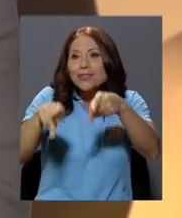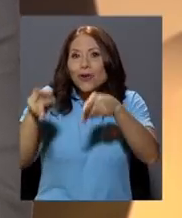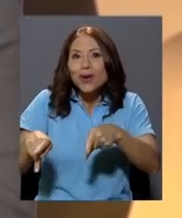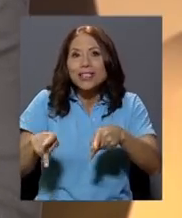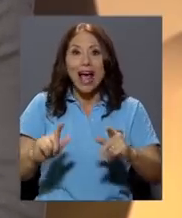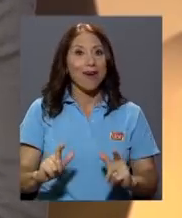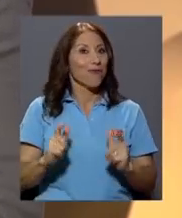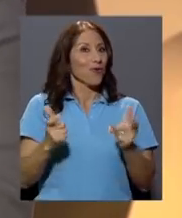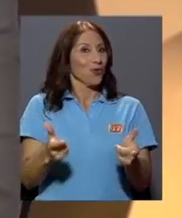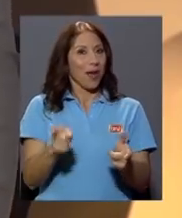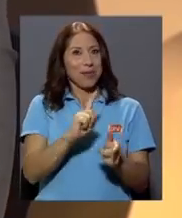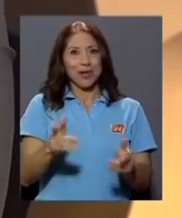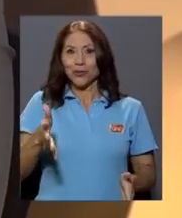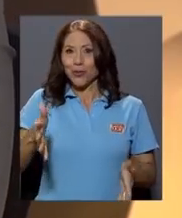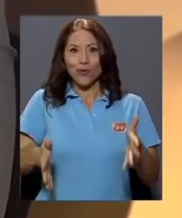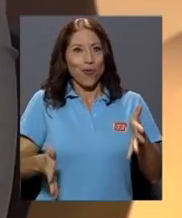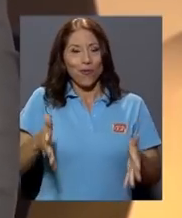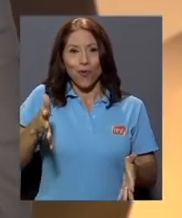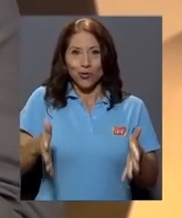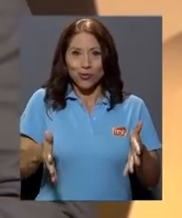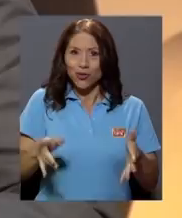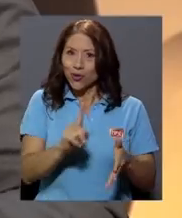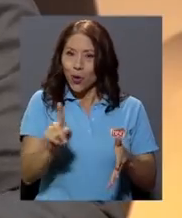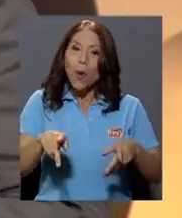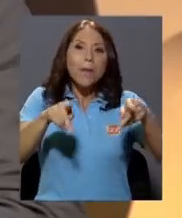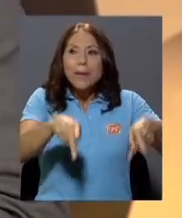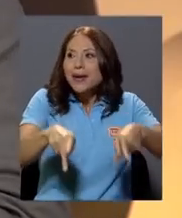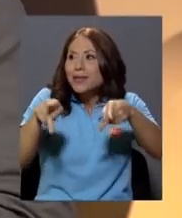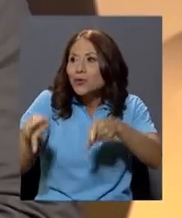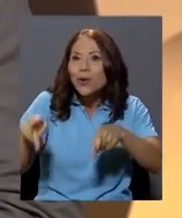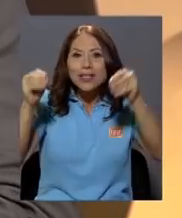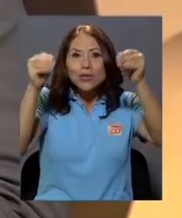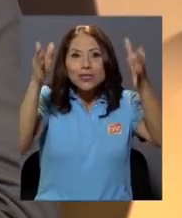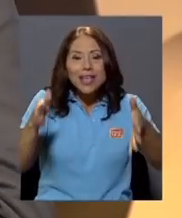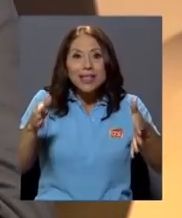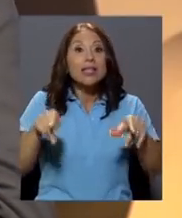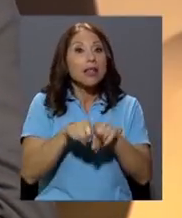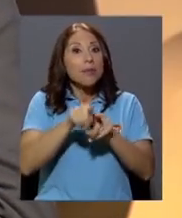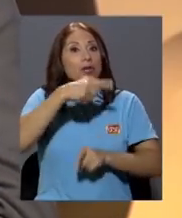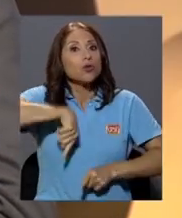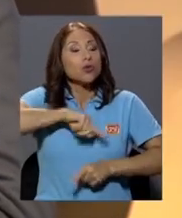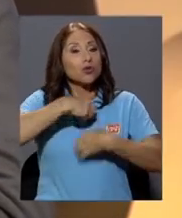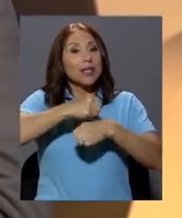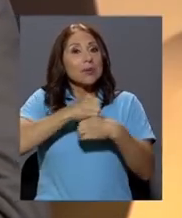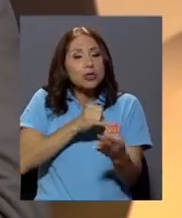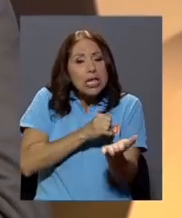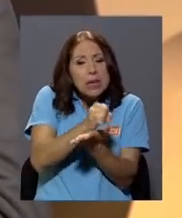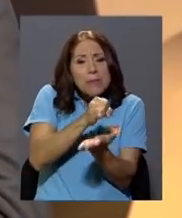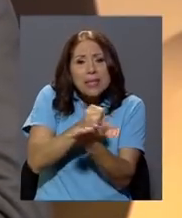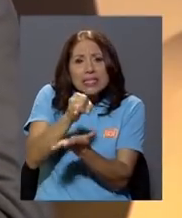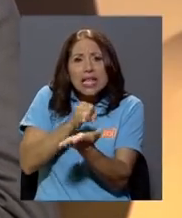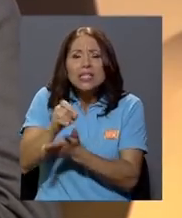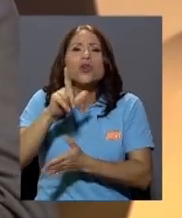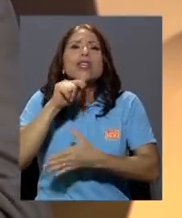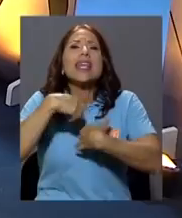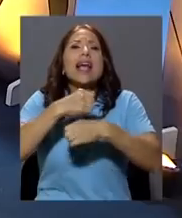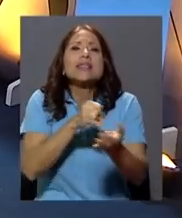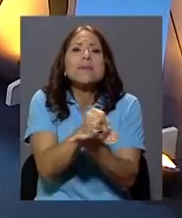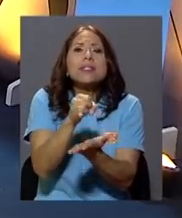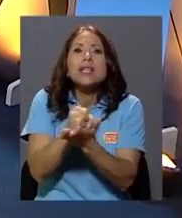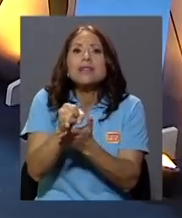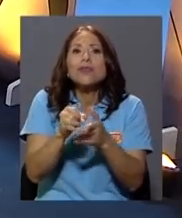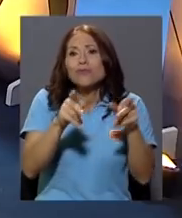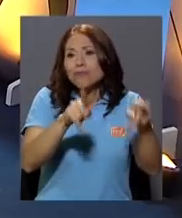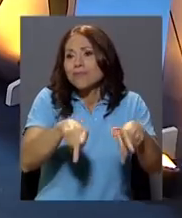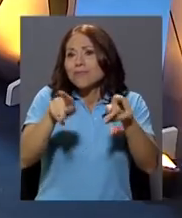Afortunadamente no la imparten robots, la imparten personas. Hacemos investigación. ¿Y quién hace investigación? Personas. Hacemos